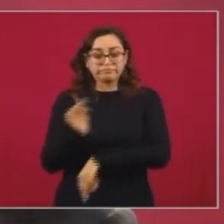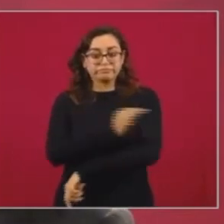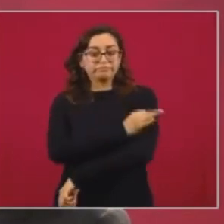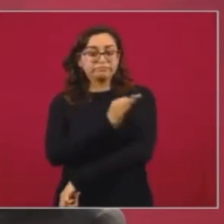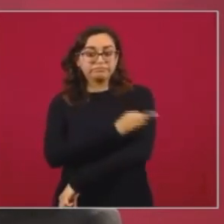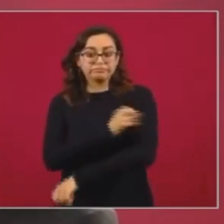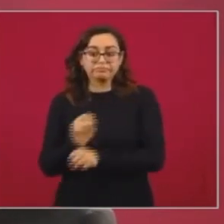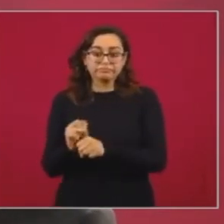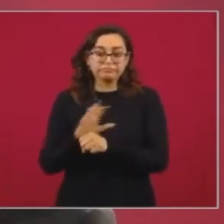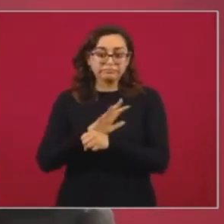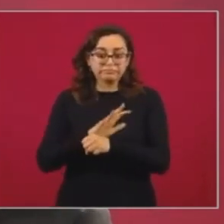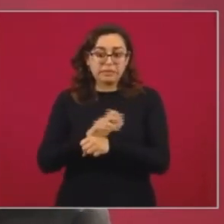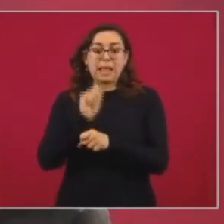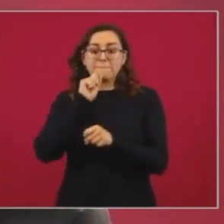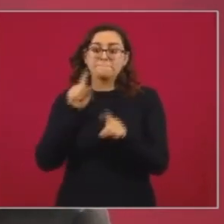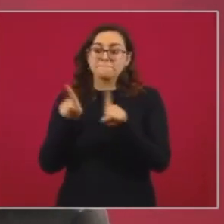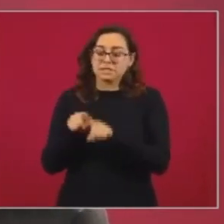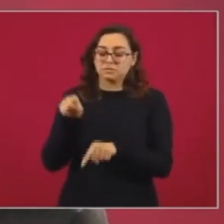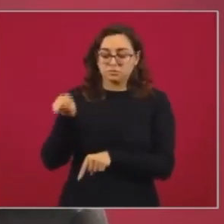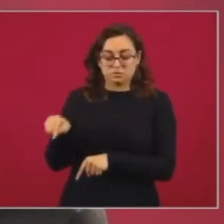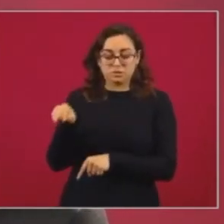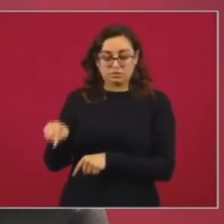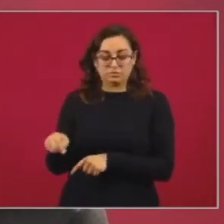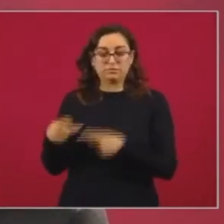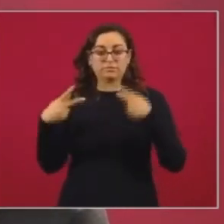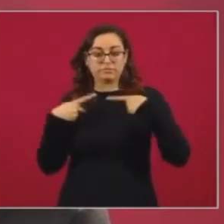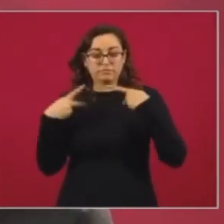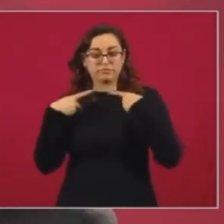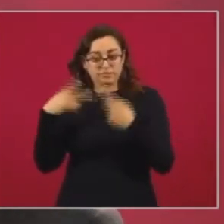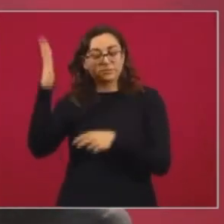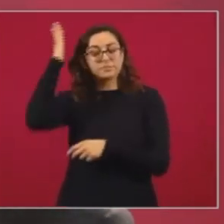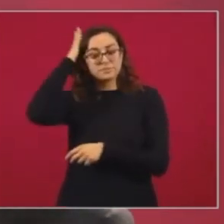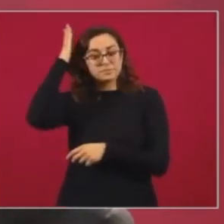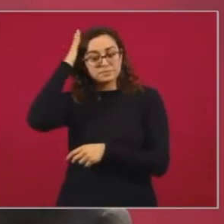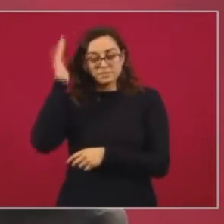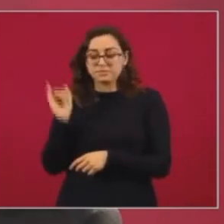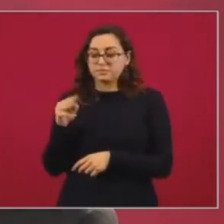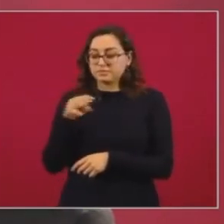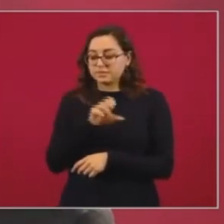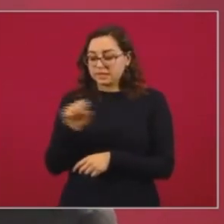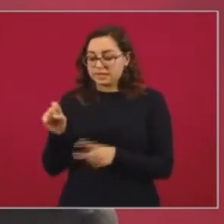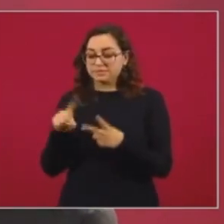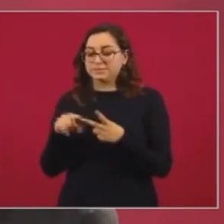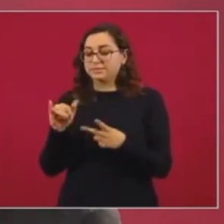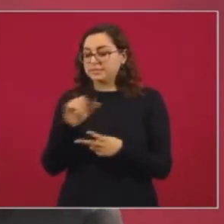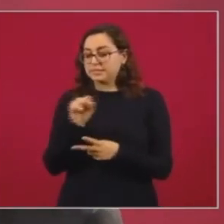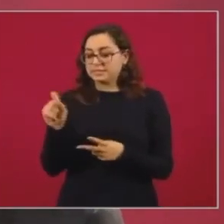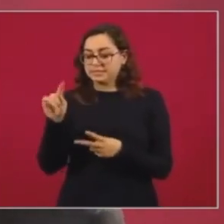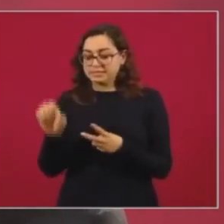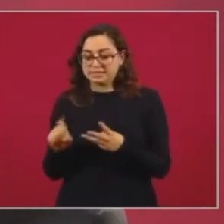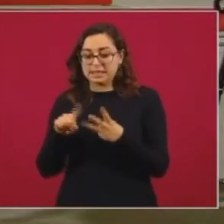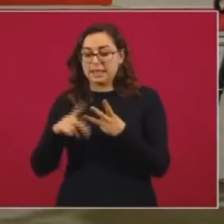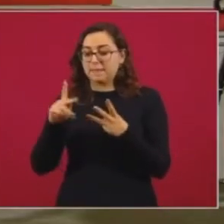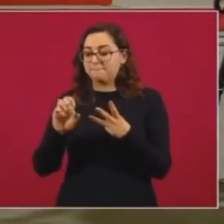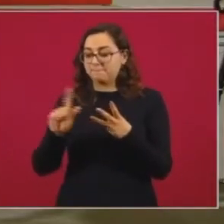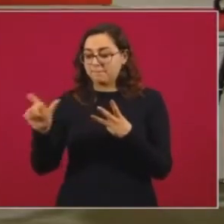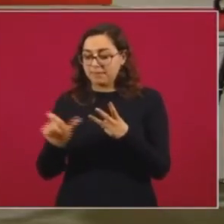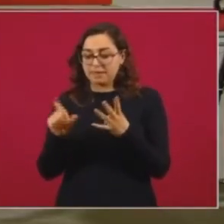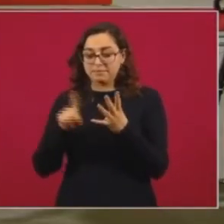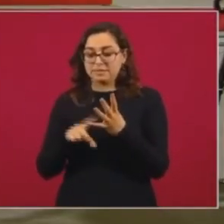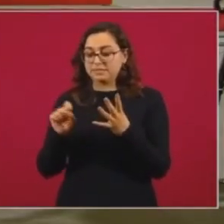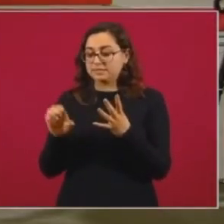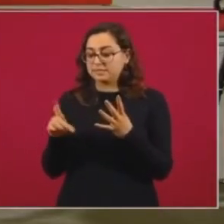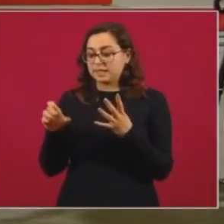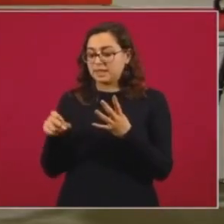el Consejo Nacional de Salud también participan las personas titulares del IMSS, del ISSSTE, de los servicios médicos de Pemex, de los servicios de